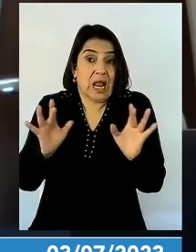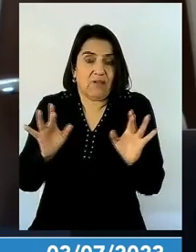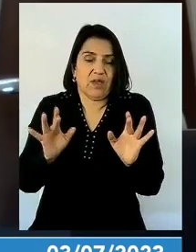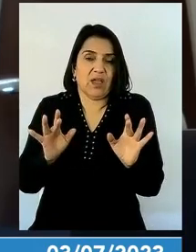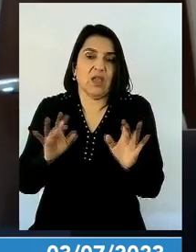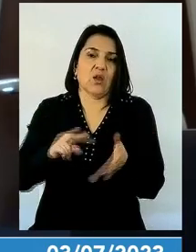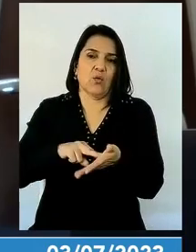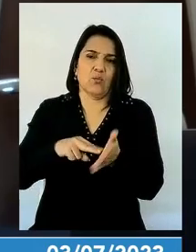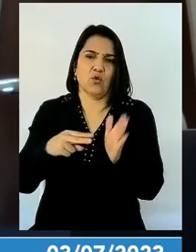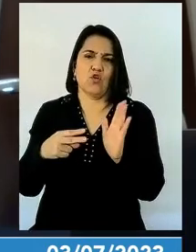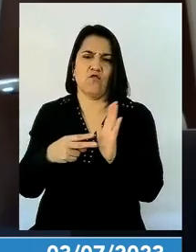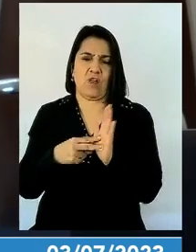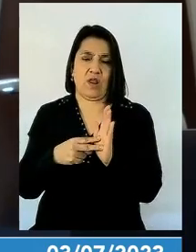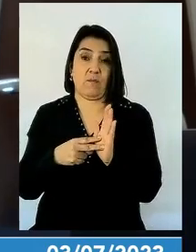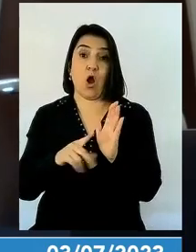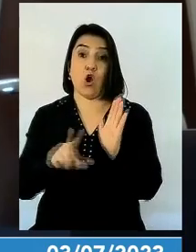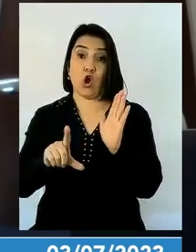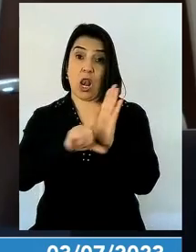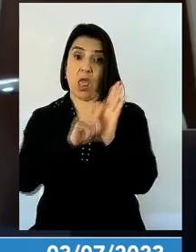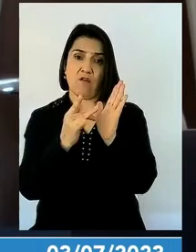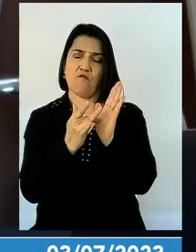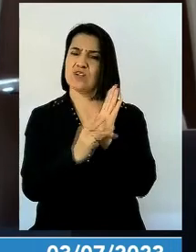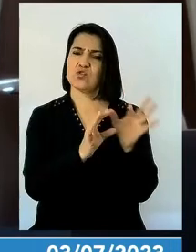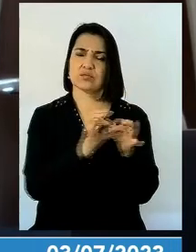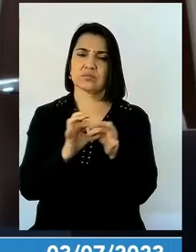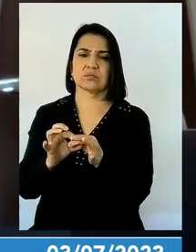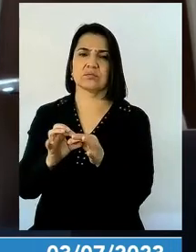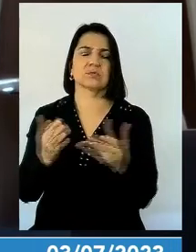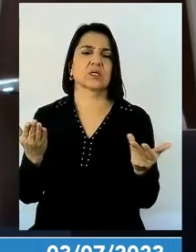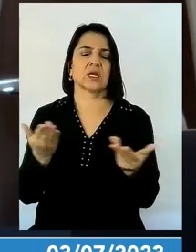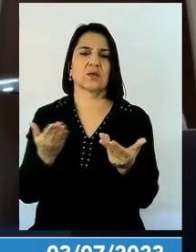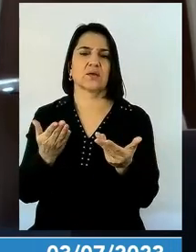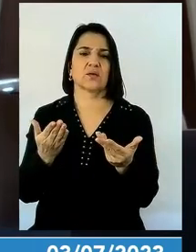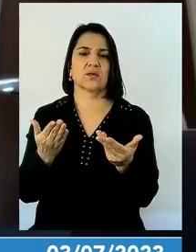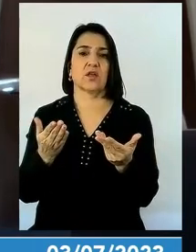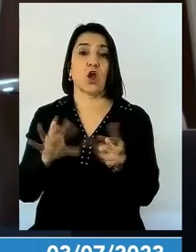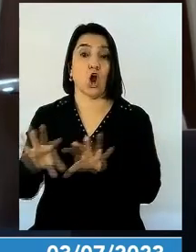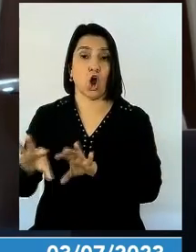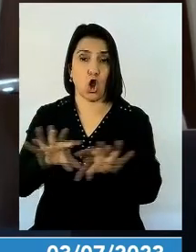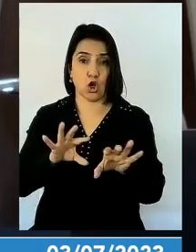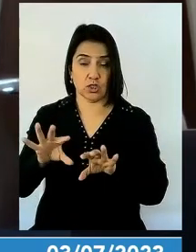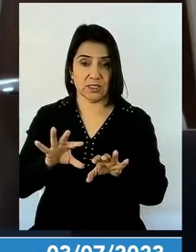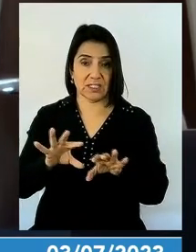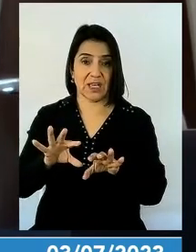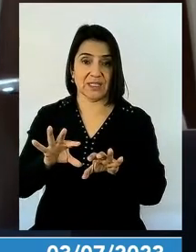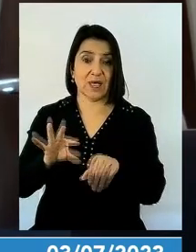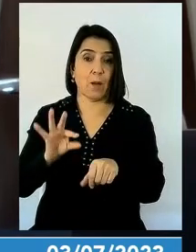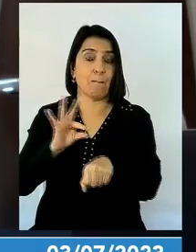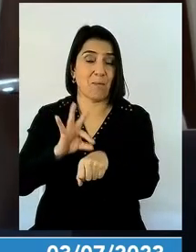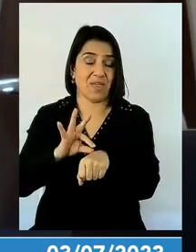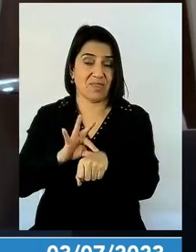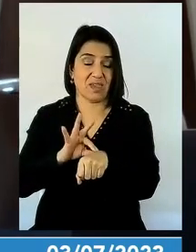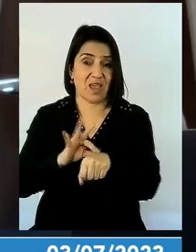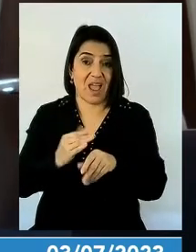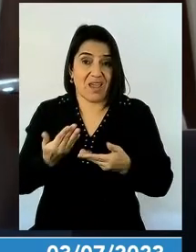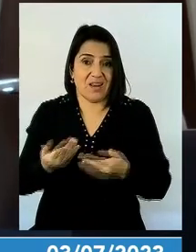produce con respecto a los dispositivos médicos que en este momento no tienen la